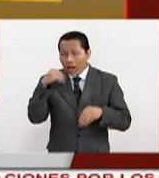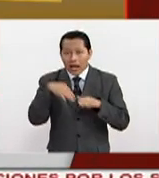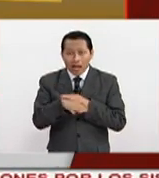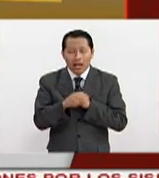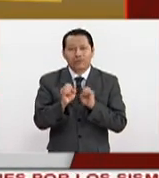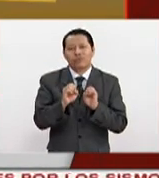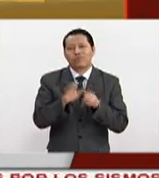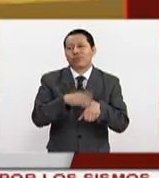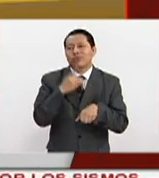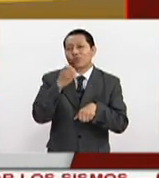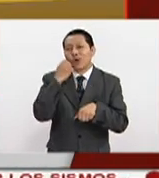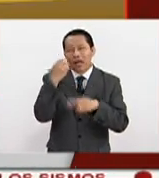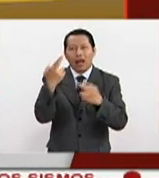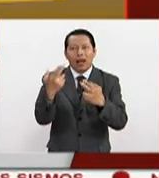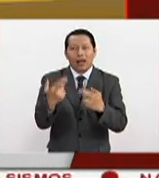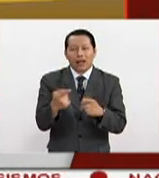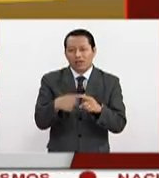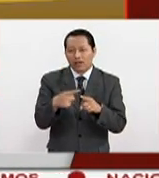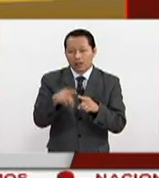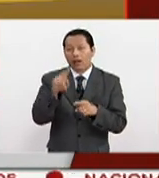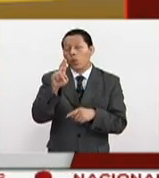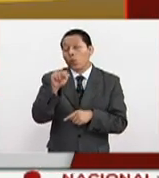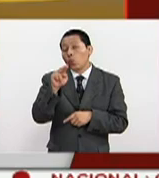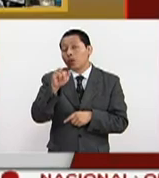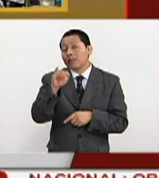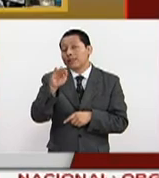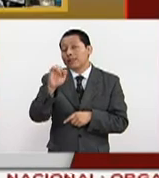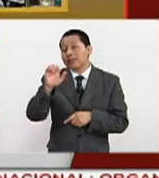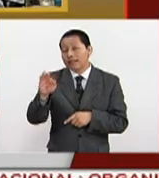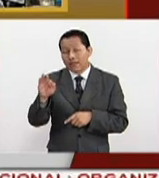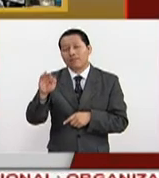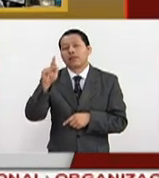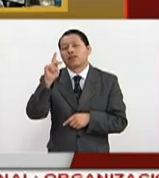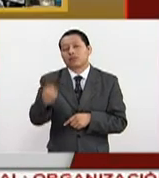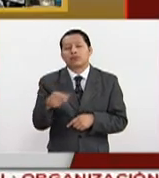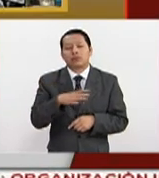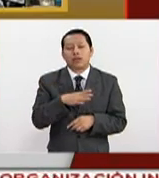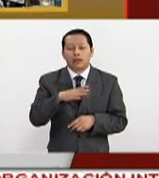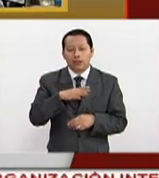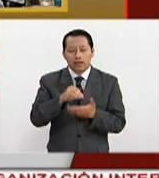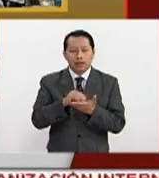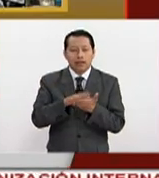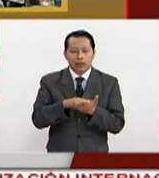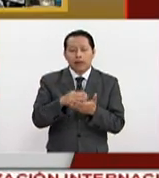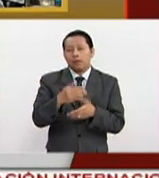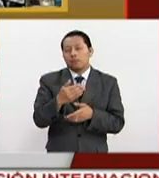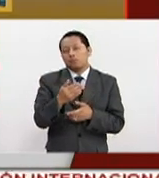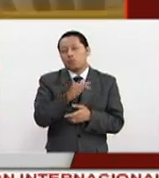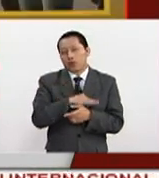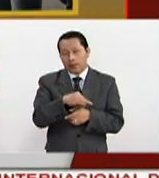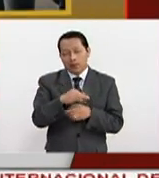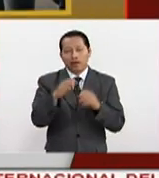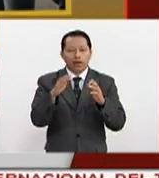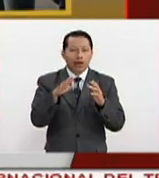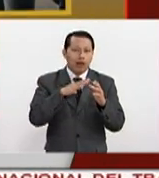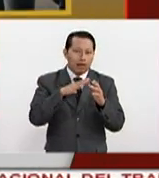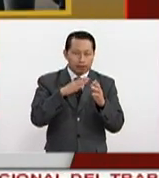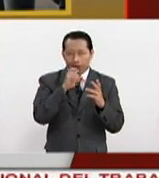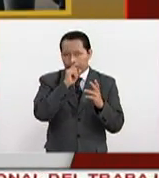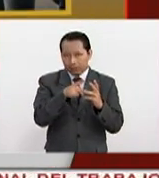porque está dañada. Entonces la UNICEF está poniendo aulas